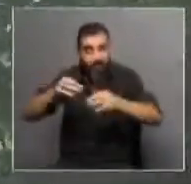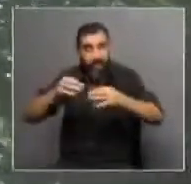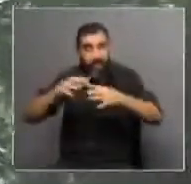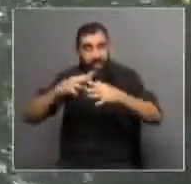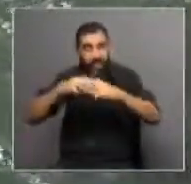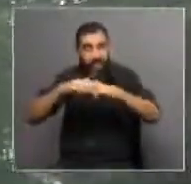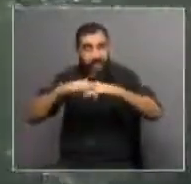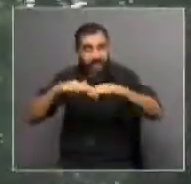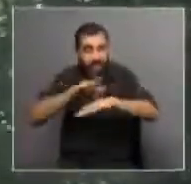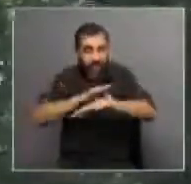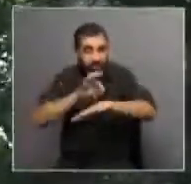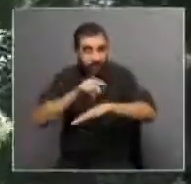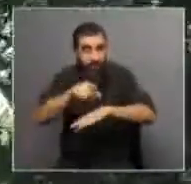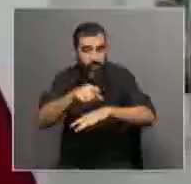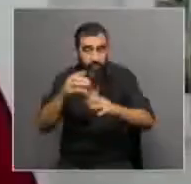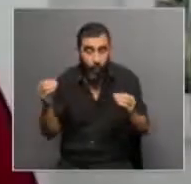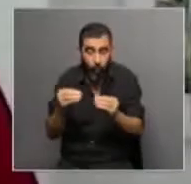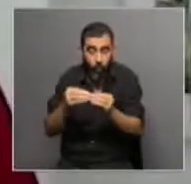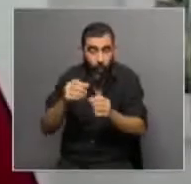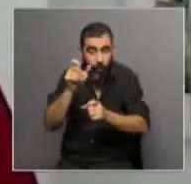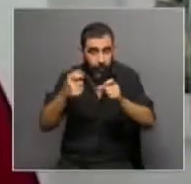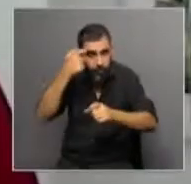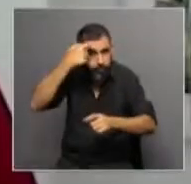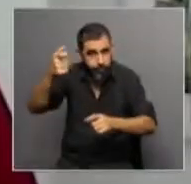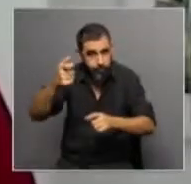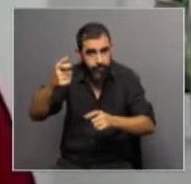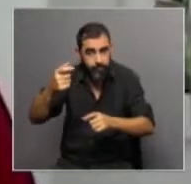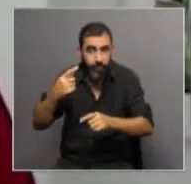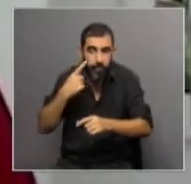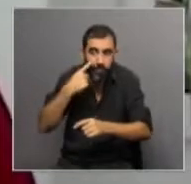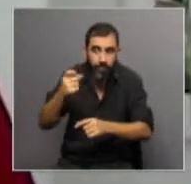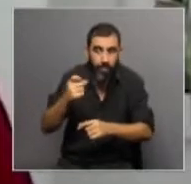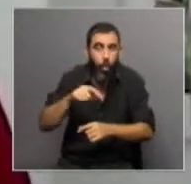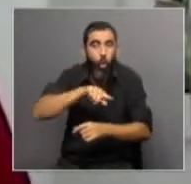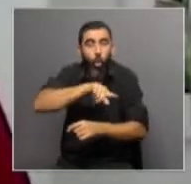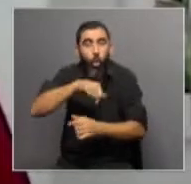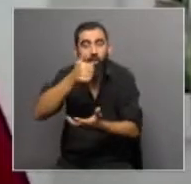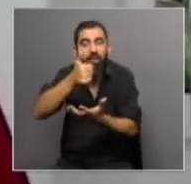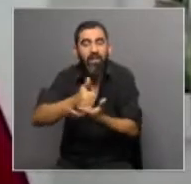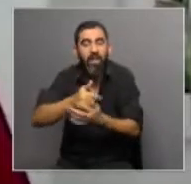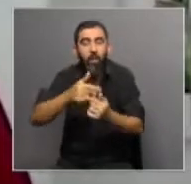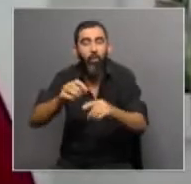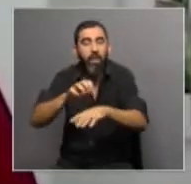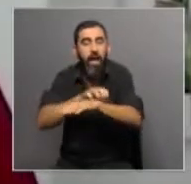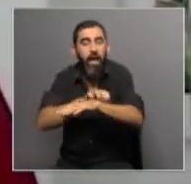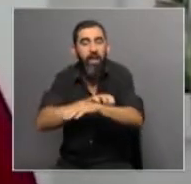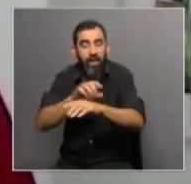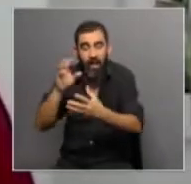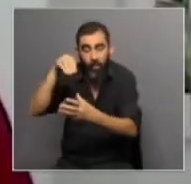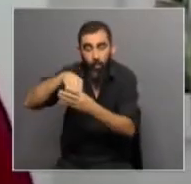lo que pretendemos tenemos junto a un grupo de especialistas, lograr identificar dónde están los compuestos alergénicos en la